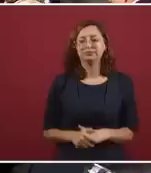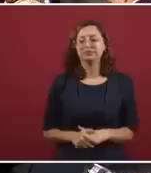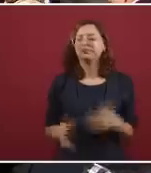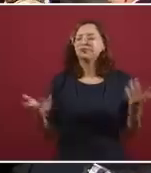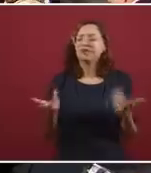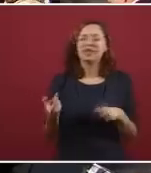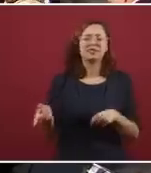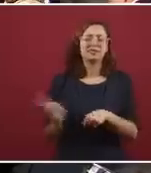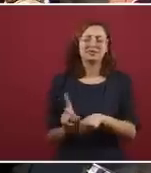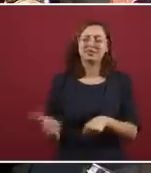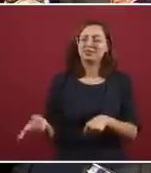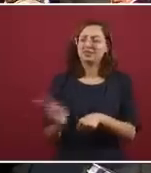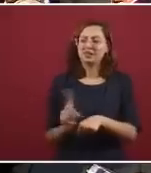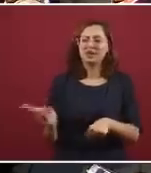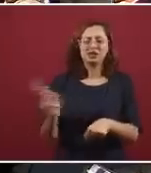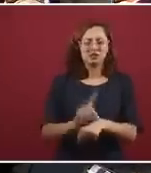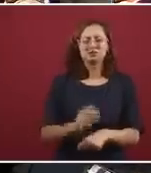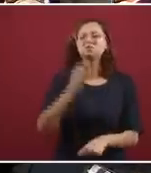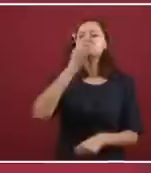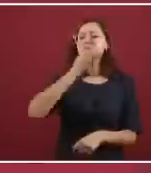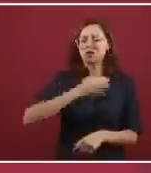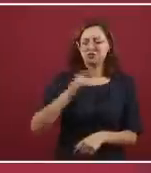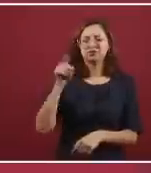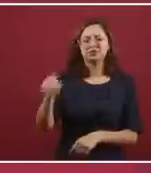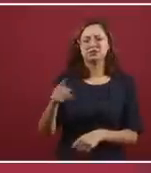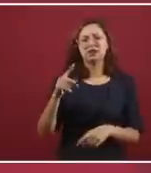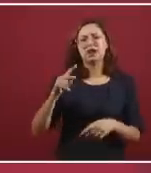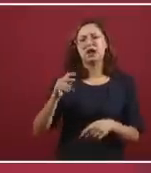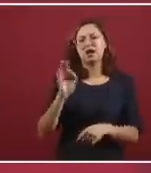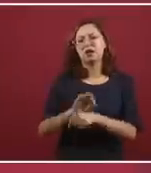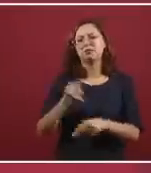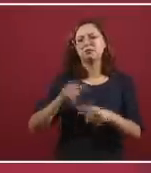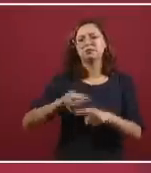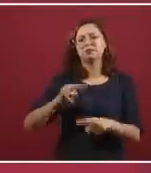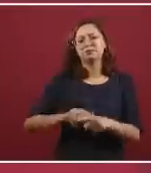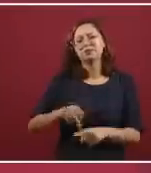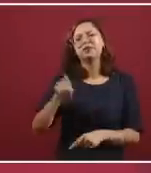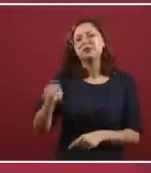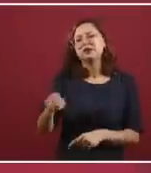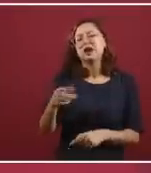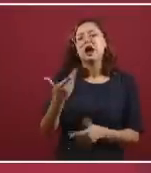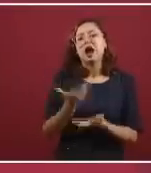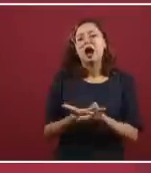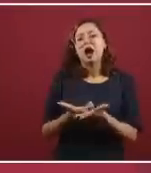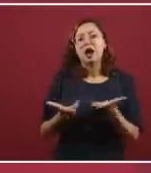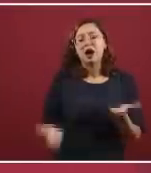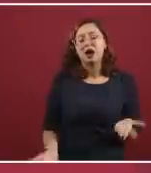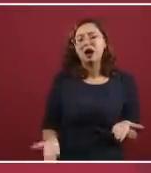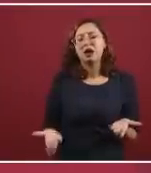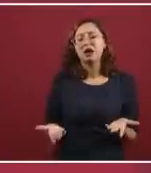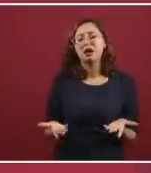días tenemos el reporte de protección civil y ahora